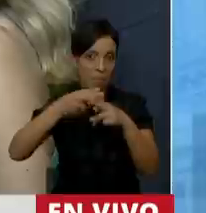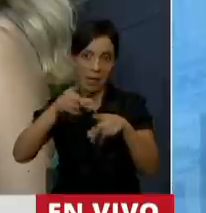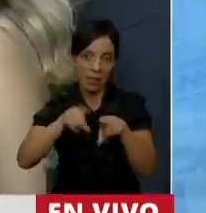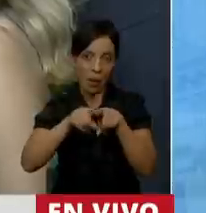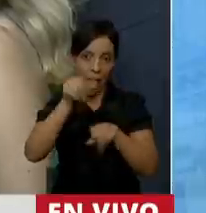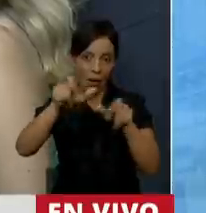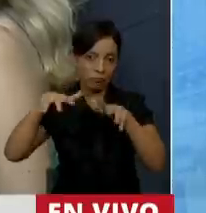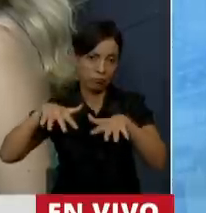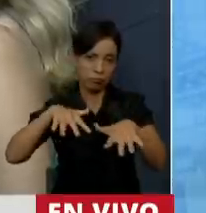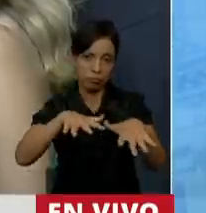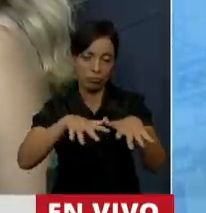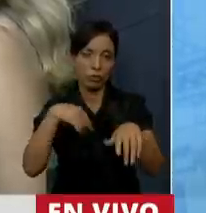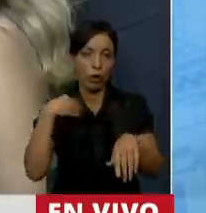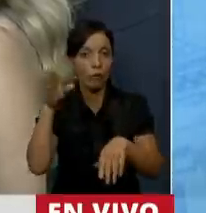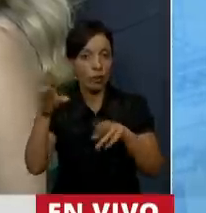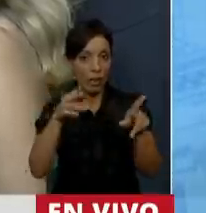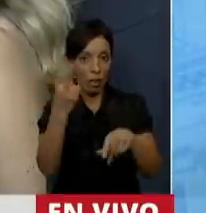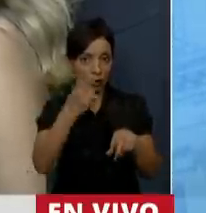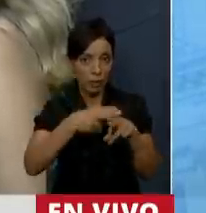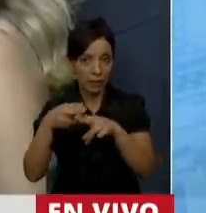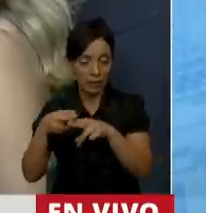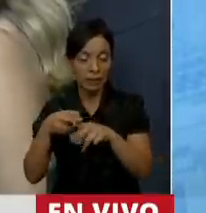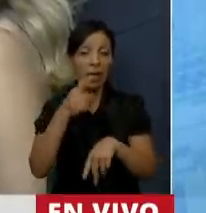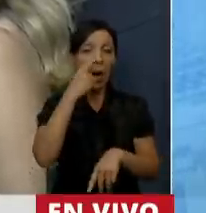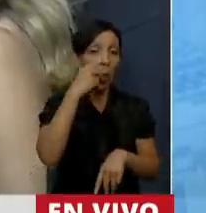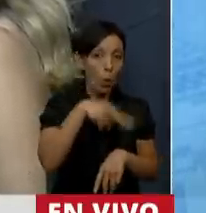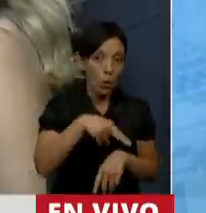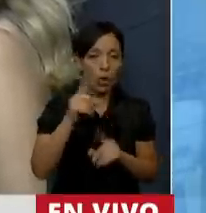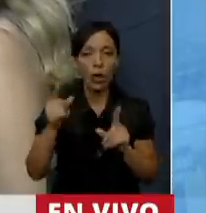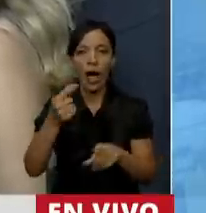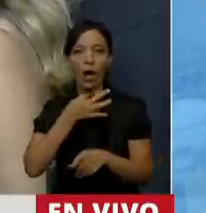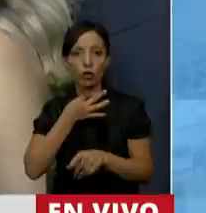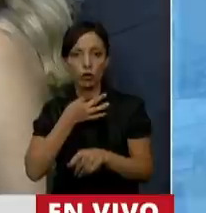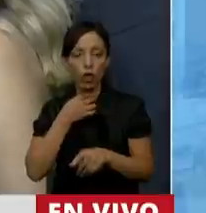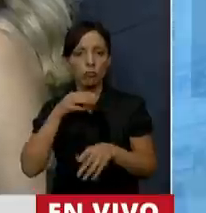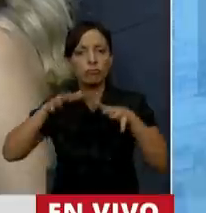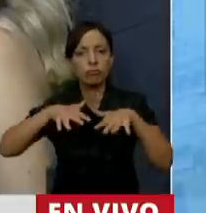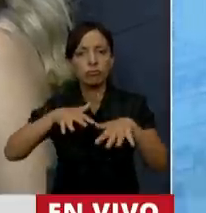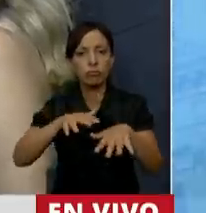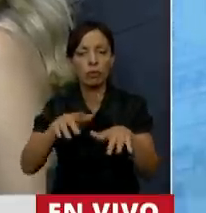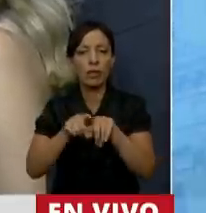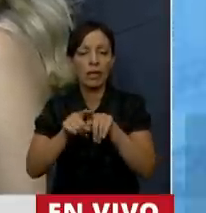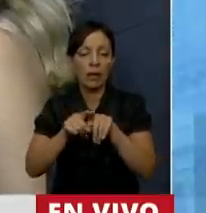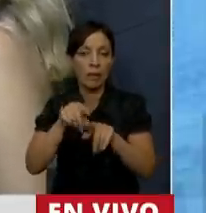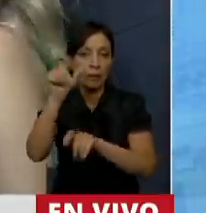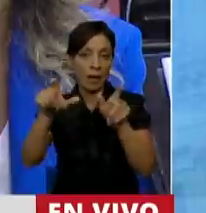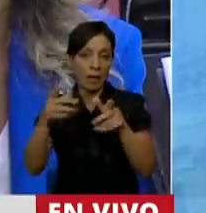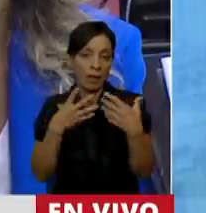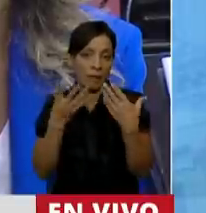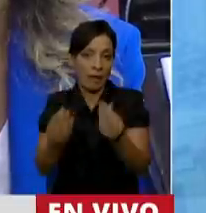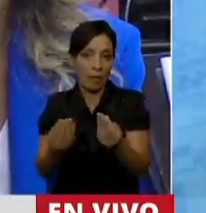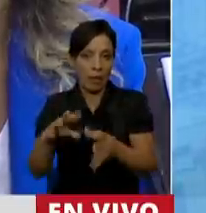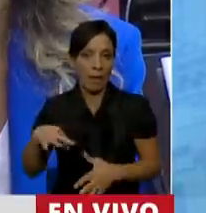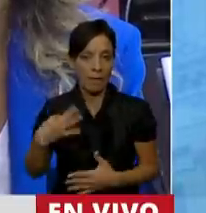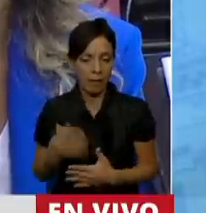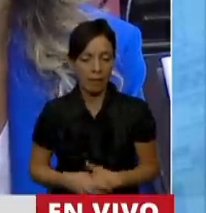gente ahora. Estuve en las dos plazas, estuve en junio y estuve en agosto, junto con la gente que está diciendo que sí a la vida.